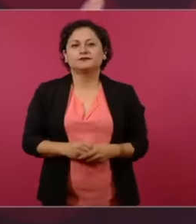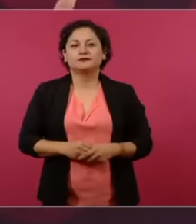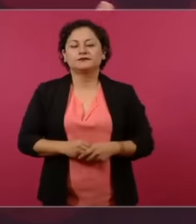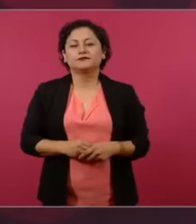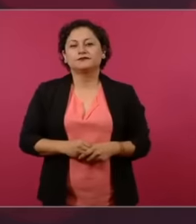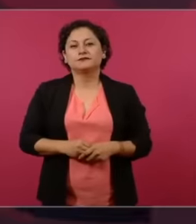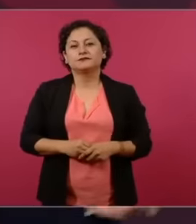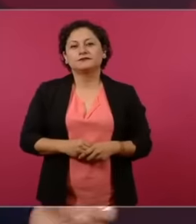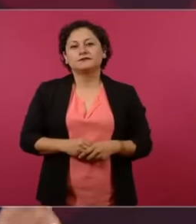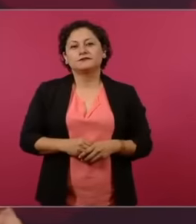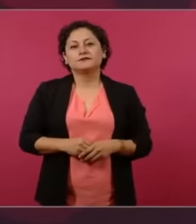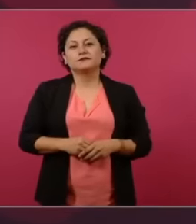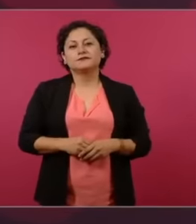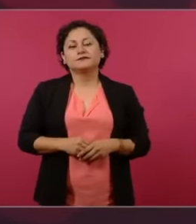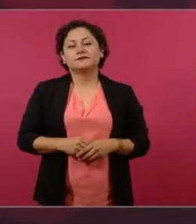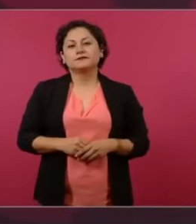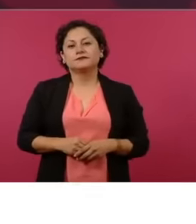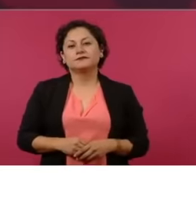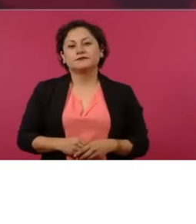queda esto